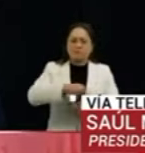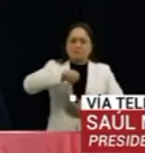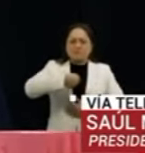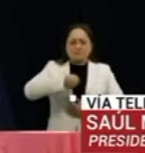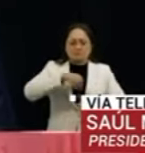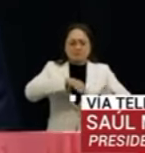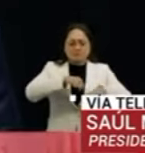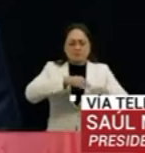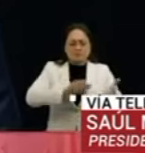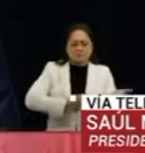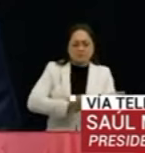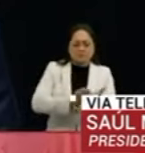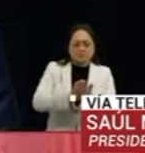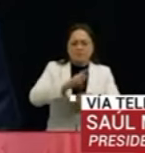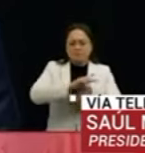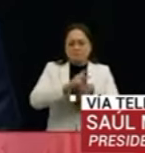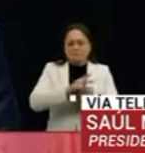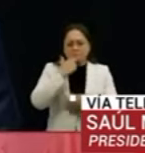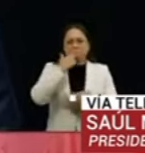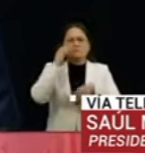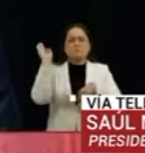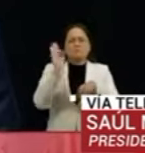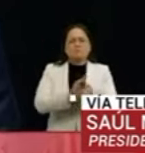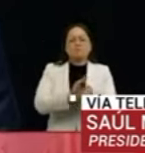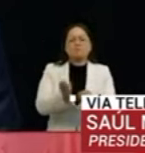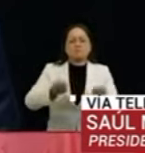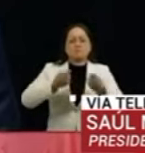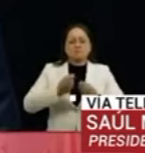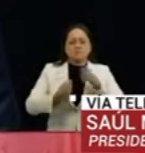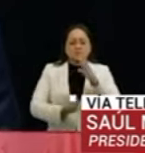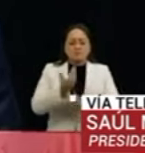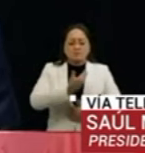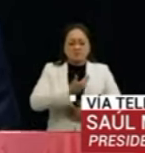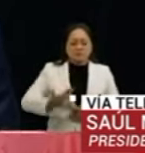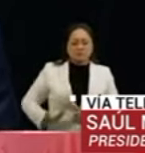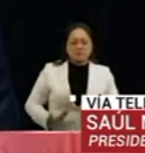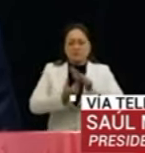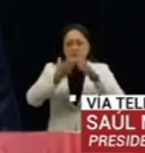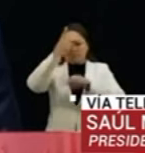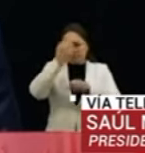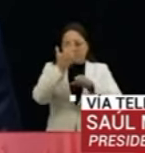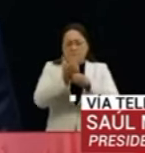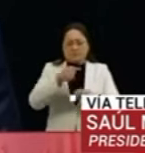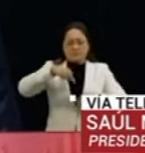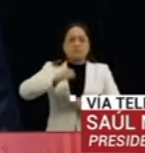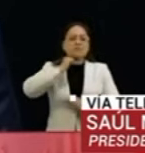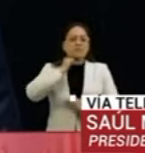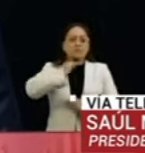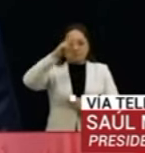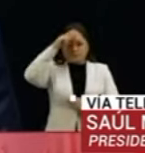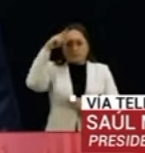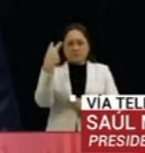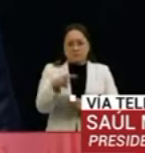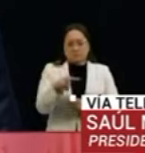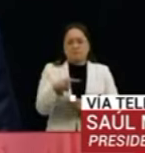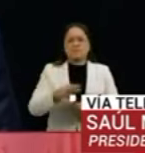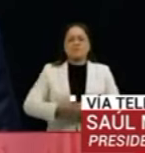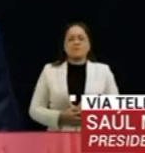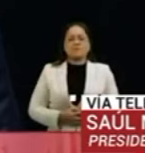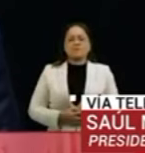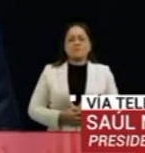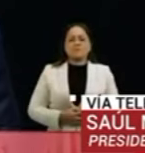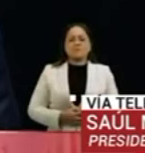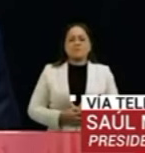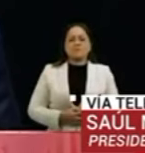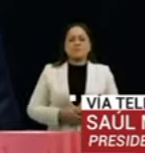encargue de el dictamen para la aprobación Yo espero que el martes y el miércoles el martes